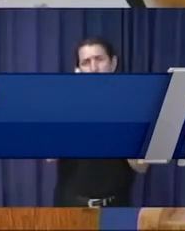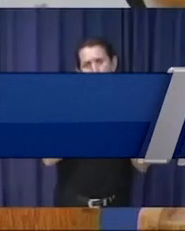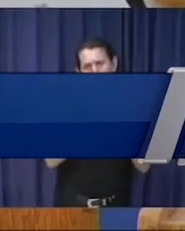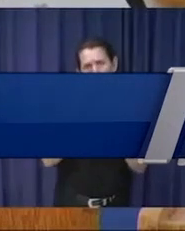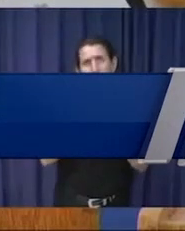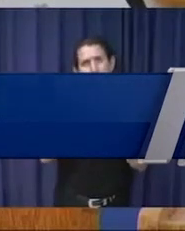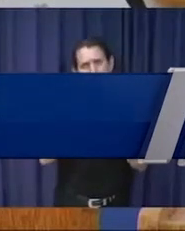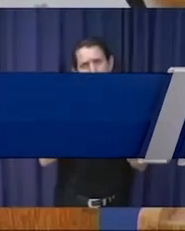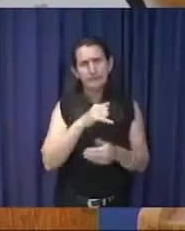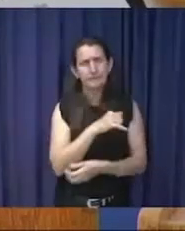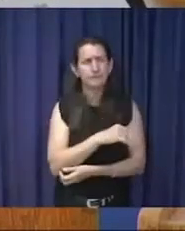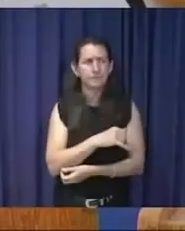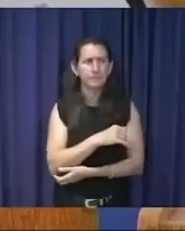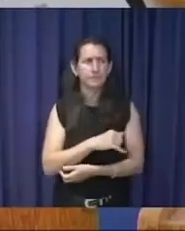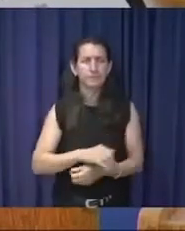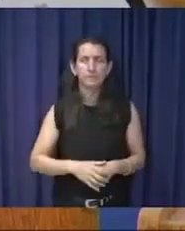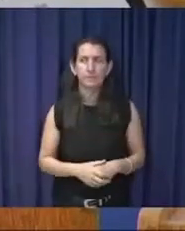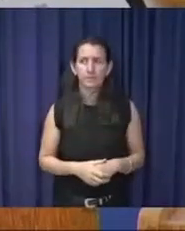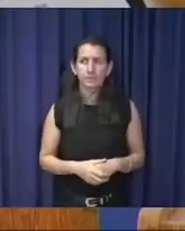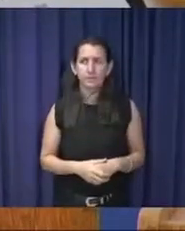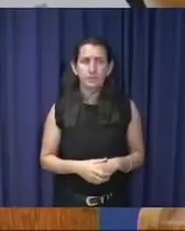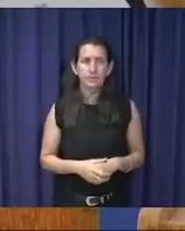llegado a sus respectivas cámaras,